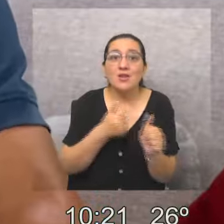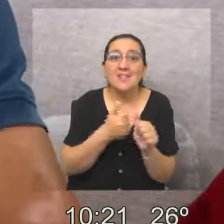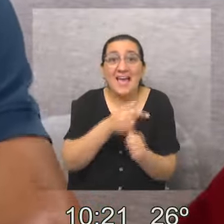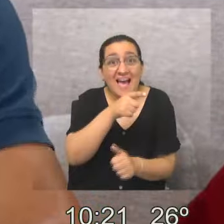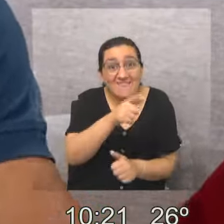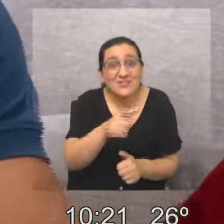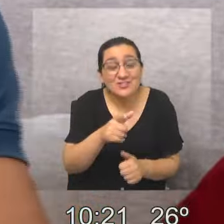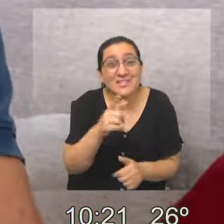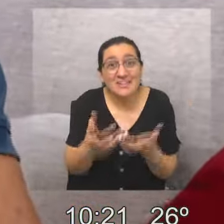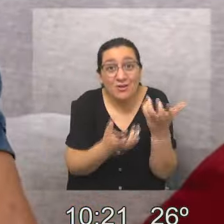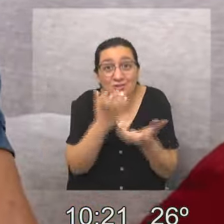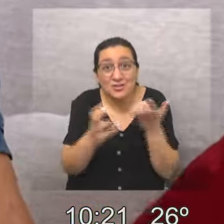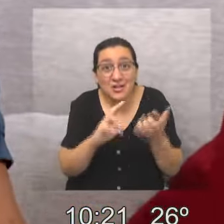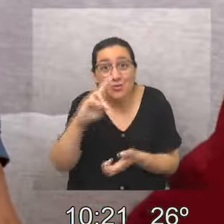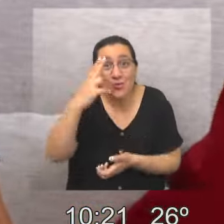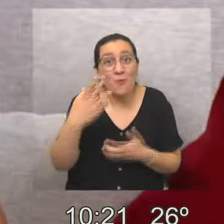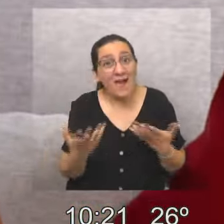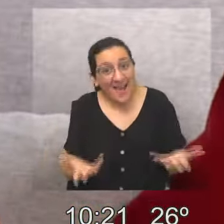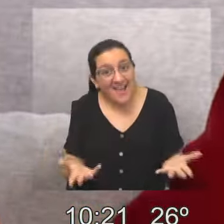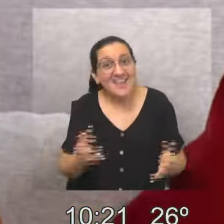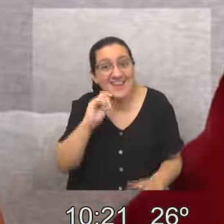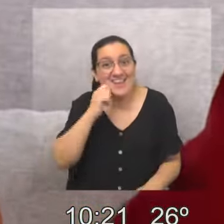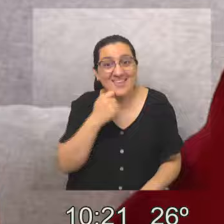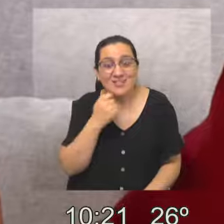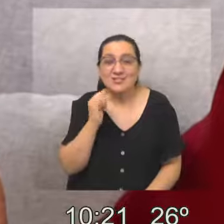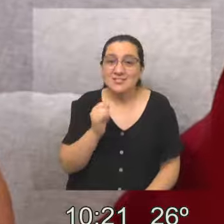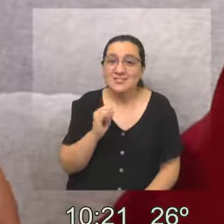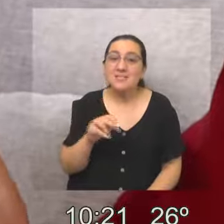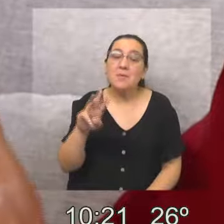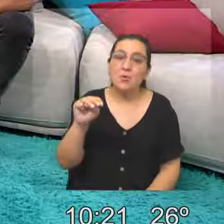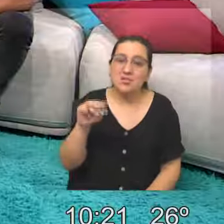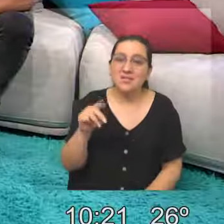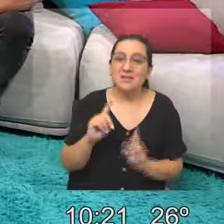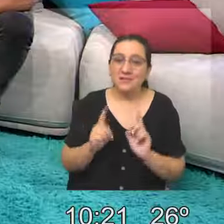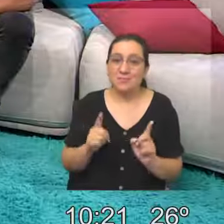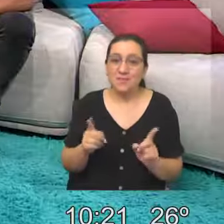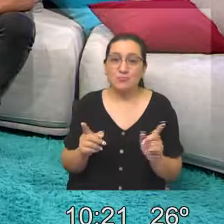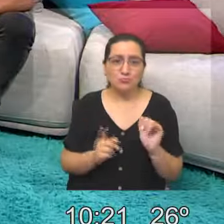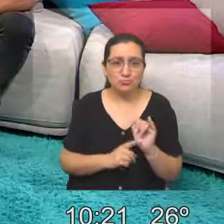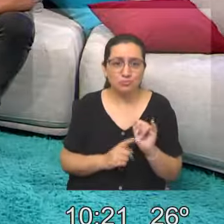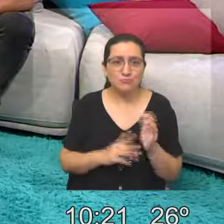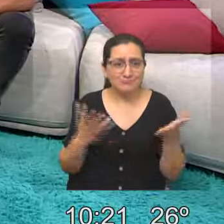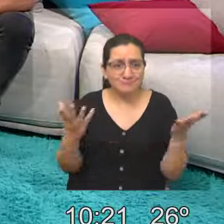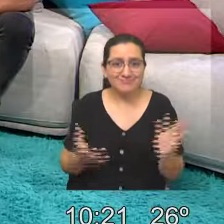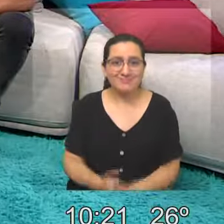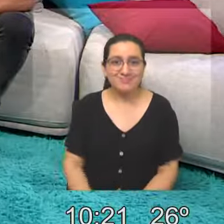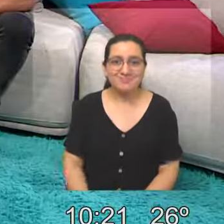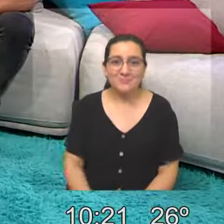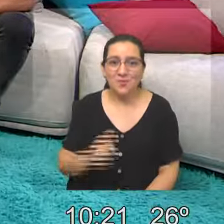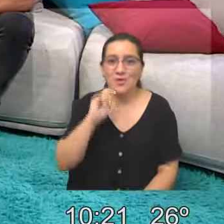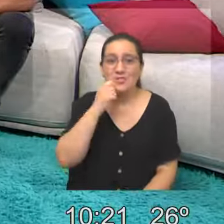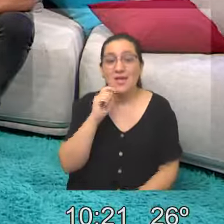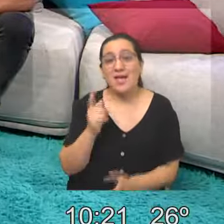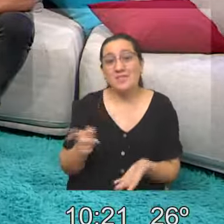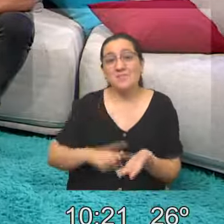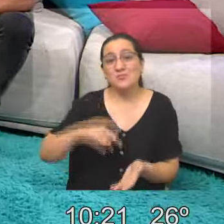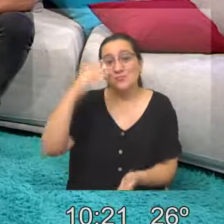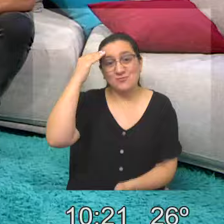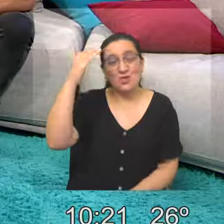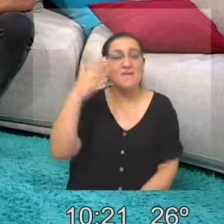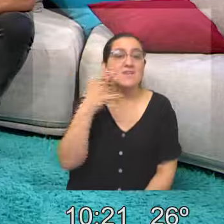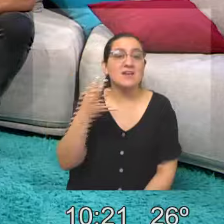Cocina Uruguay, esto, esto, esto. Sí, me sigue gente en Instagram. Está muy bien. Sí, está muy bien. Tenés una profesora, además. Sí, y